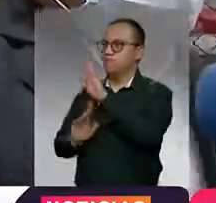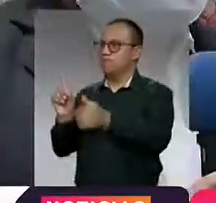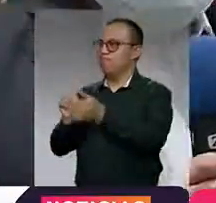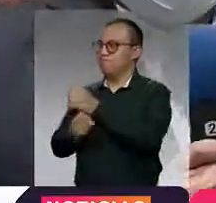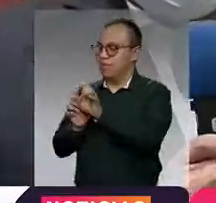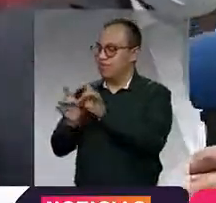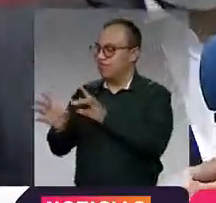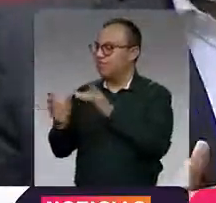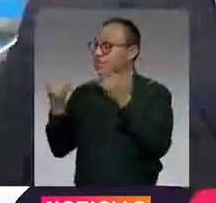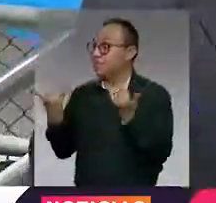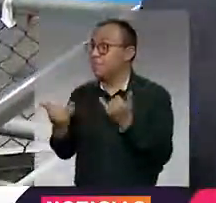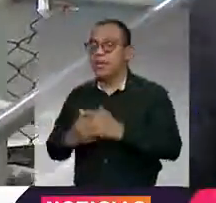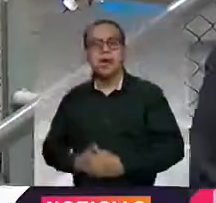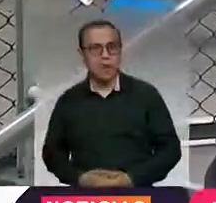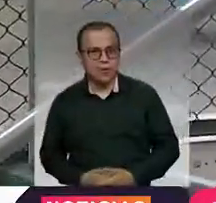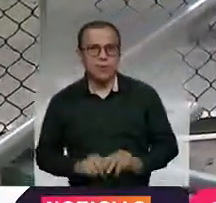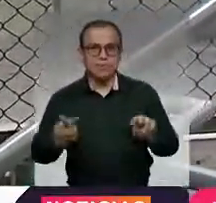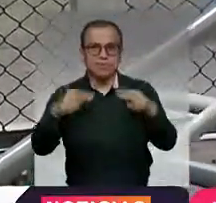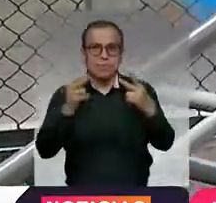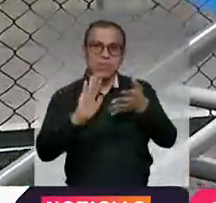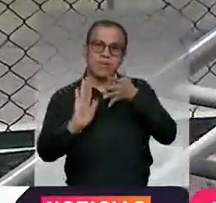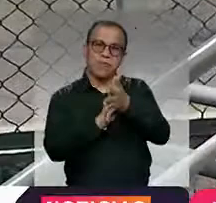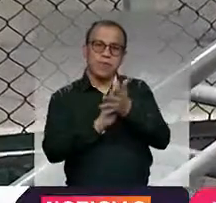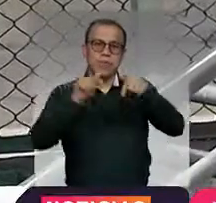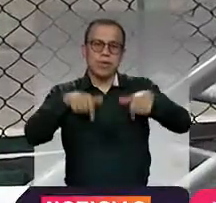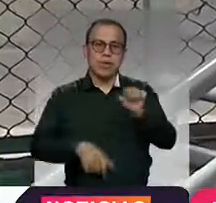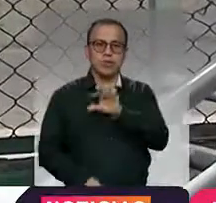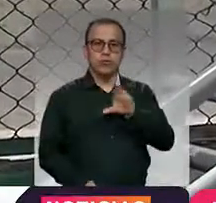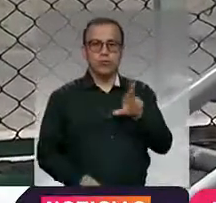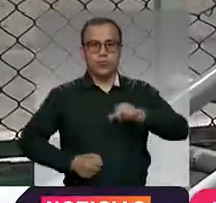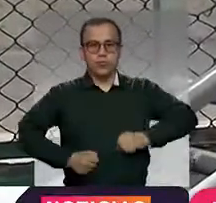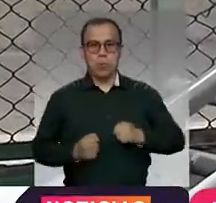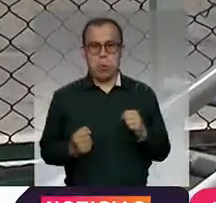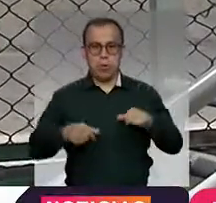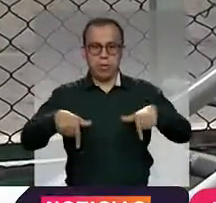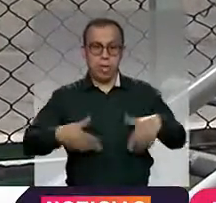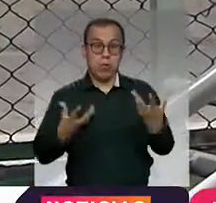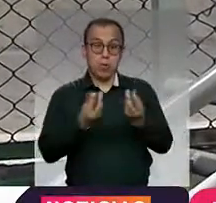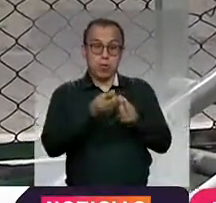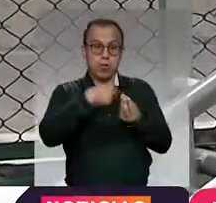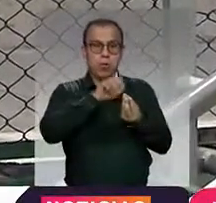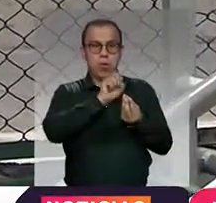fecha. Esto es toda la información, Lina, aquí desde el sur de Bogotá, desde el Estadio del Olaya.